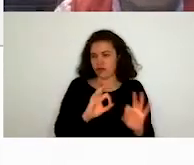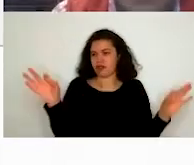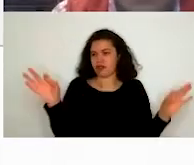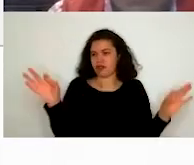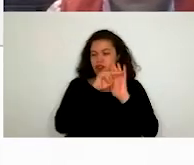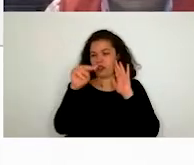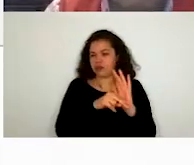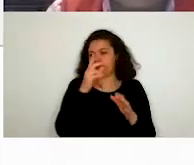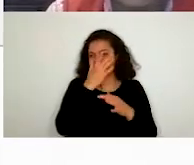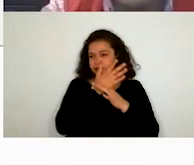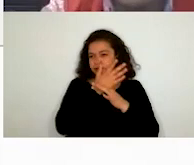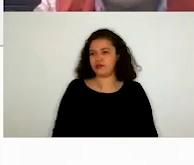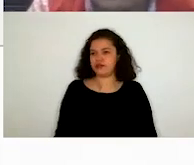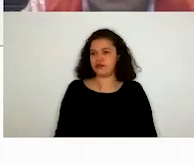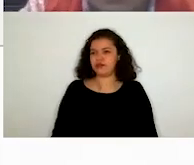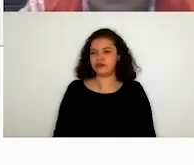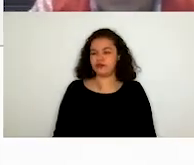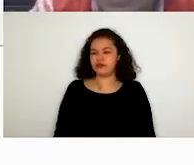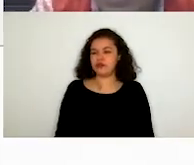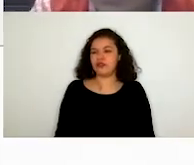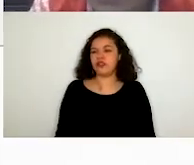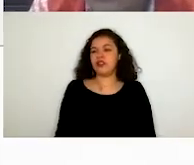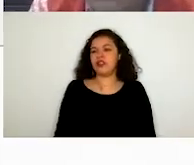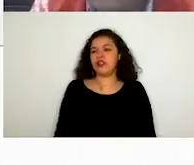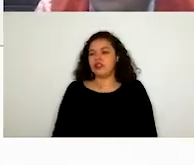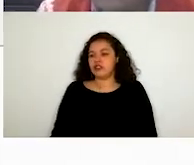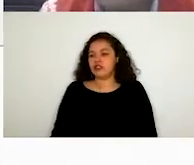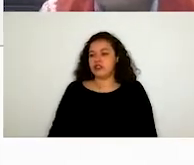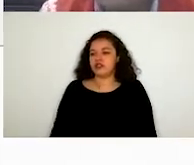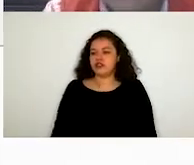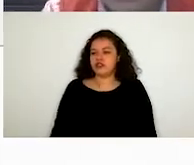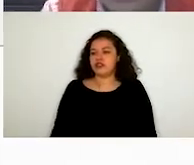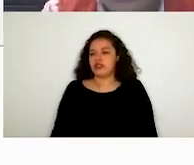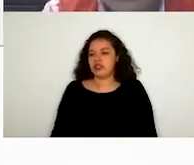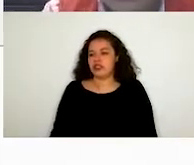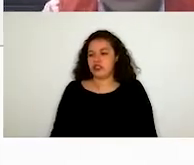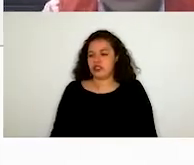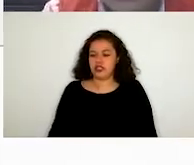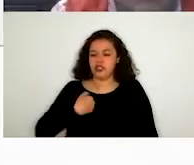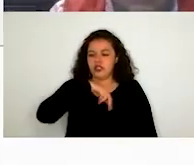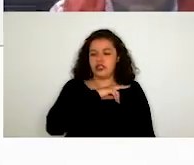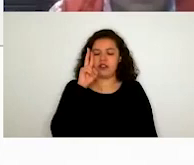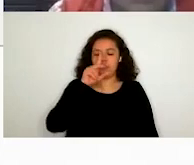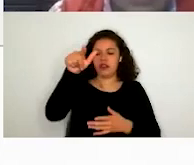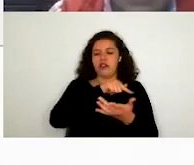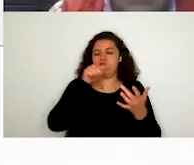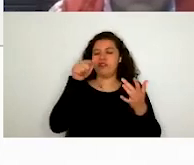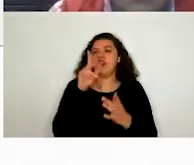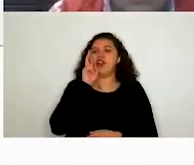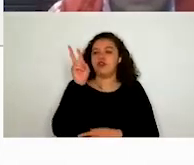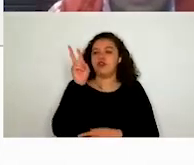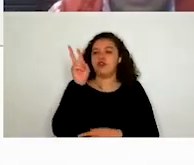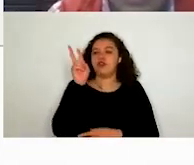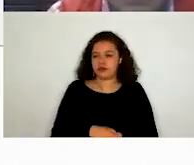NOM. ¿Por qué es esto? Porque de pronto nos hemos encontrado establecimientos donde, por ejemplo, aquí